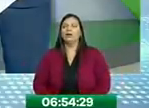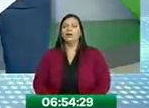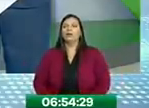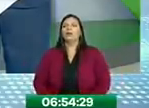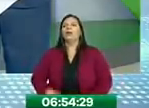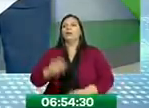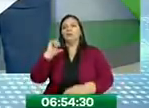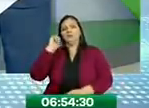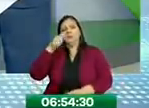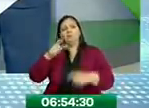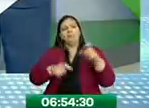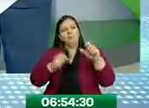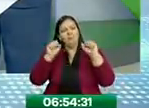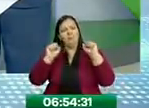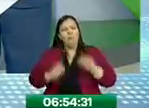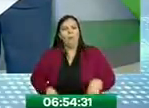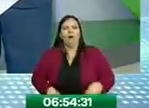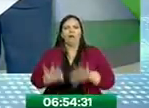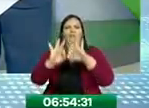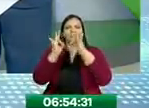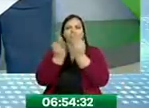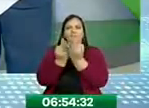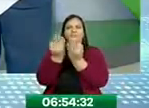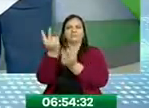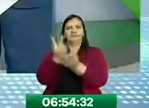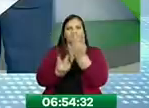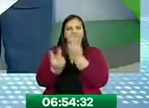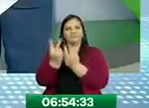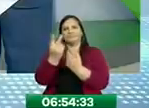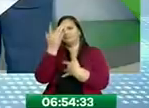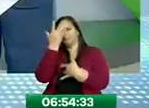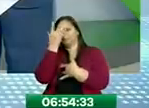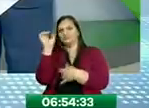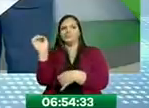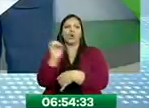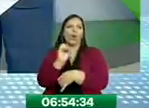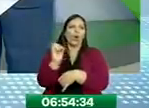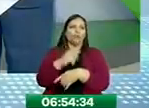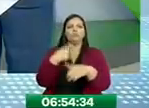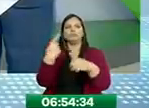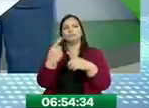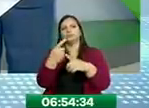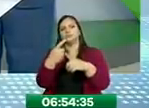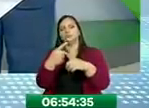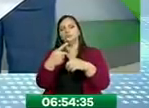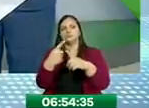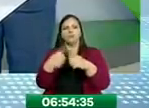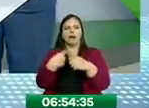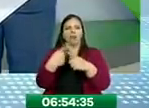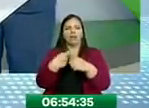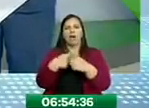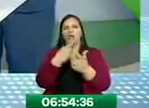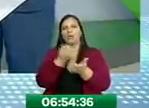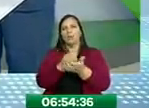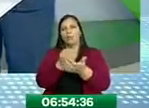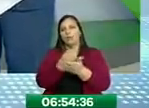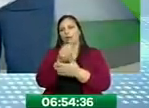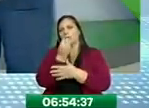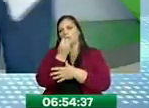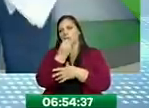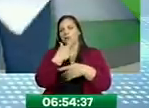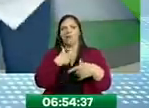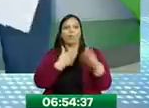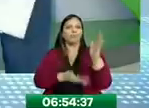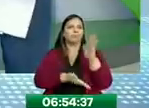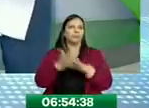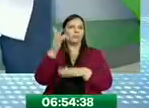medicamentos, comida, ir a visitar a sus familiares enfermos o personas de la tercera edad. Como el caso de nosotros, José Luis, que también tengamos que ir a nuestros